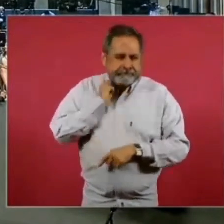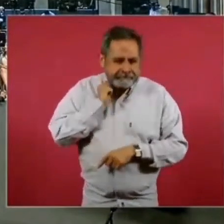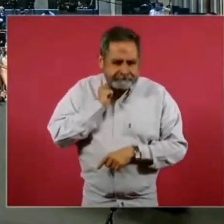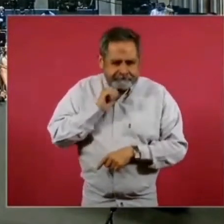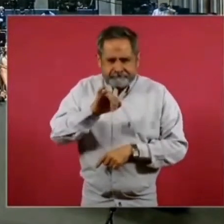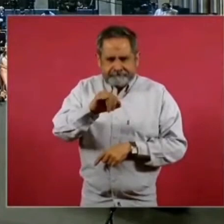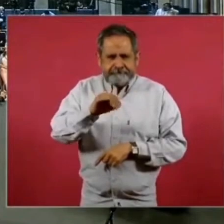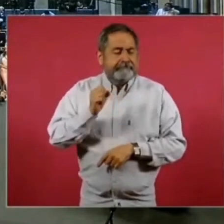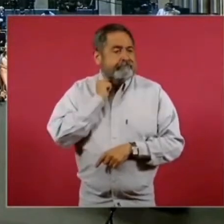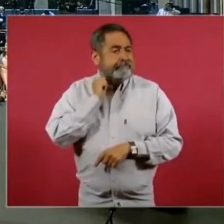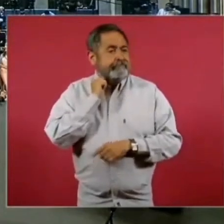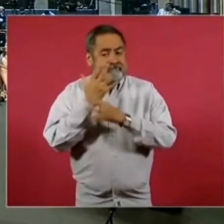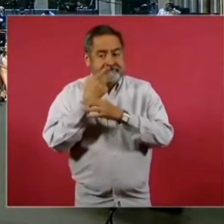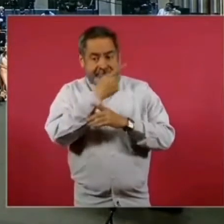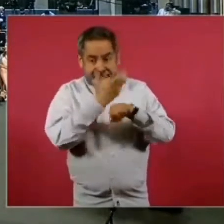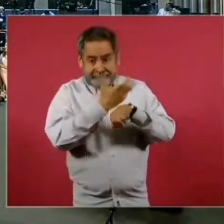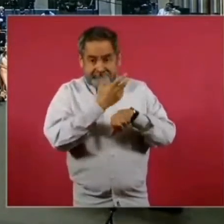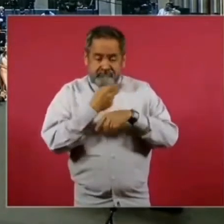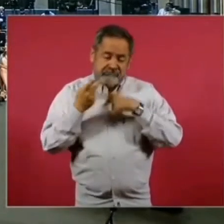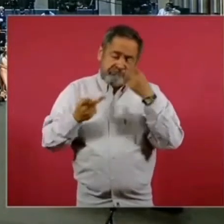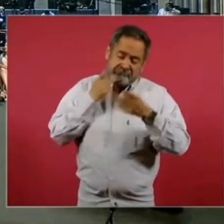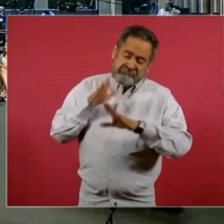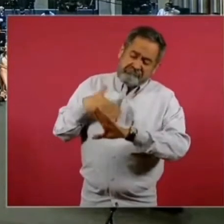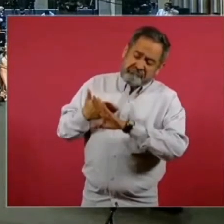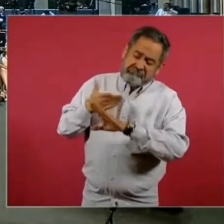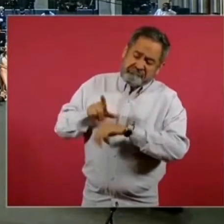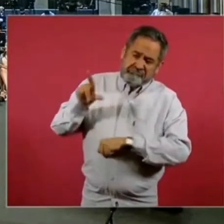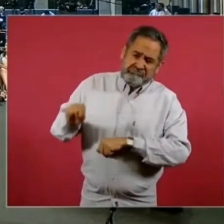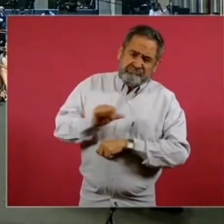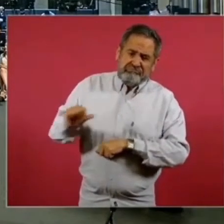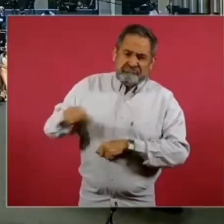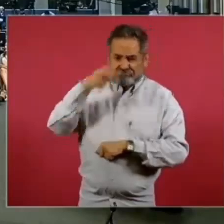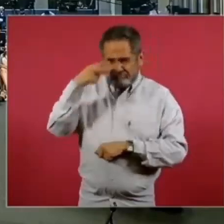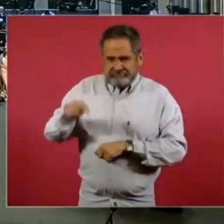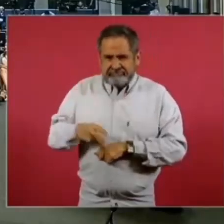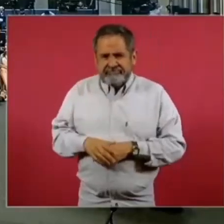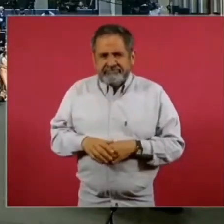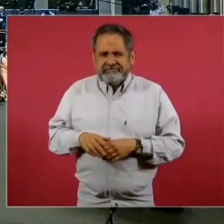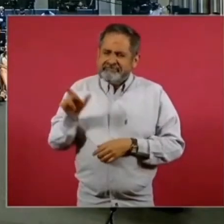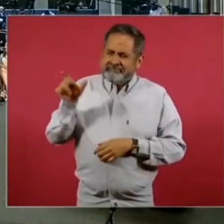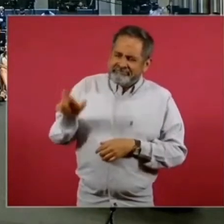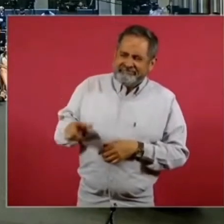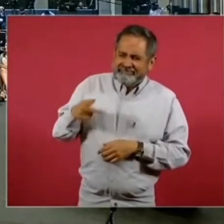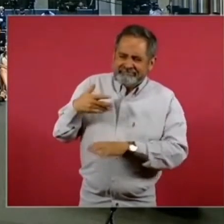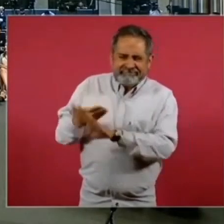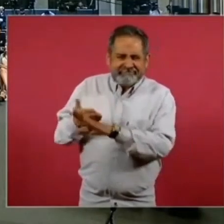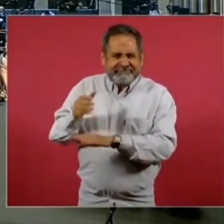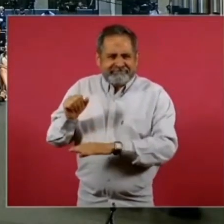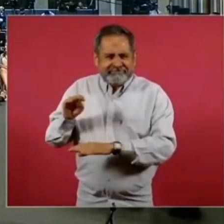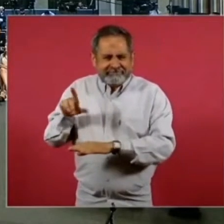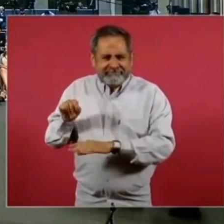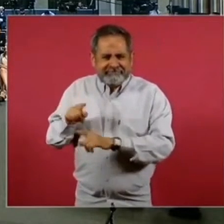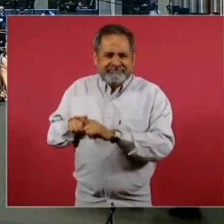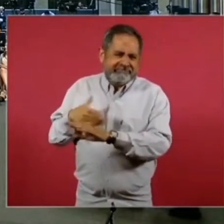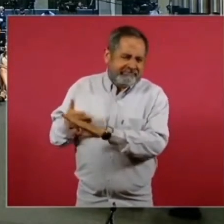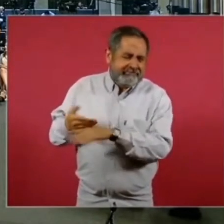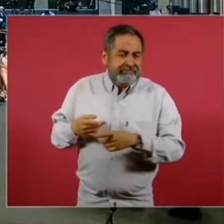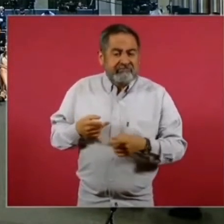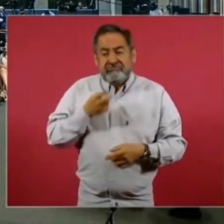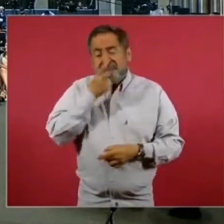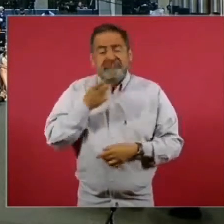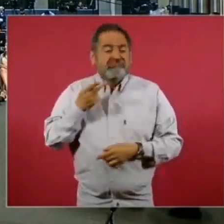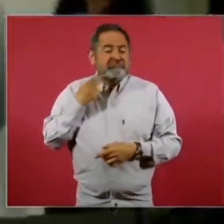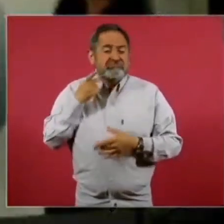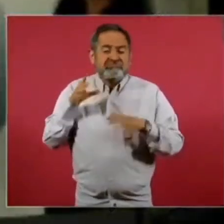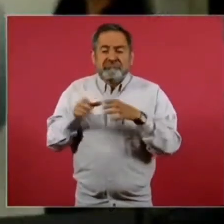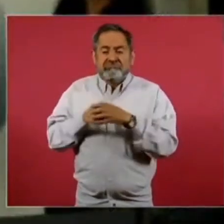un senador que incluso pues ha hablado muy mal de México de su persona y incluso dice que la política de